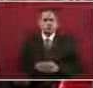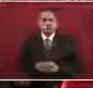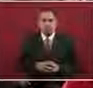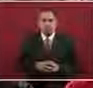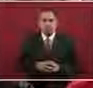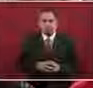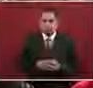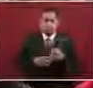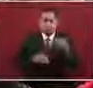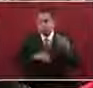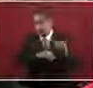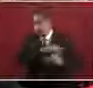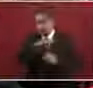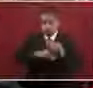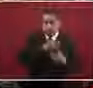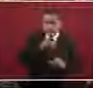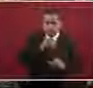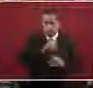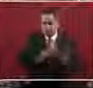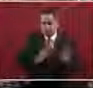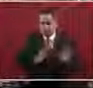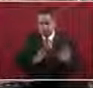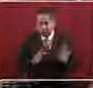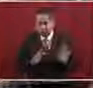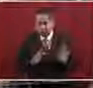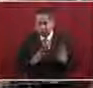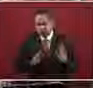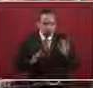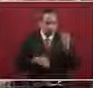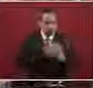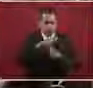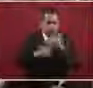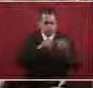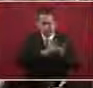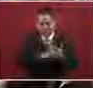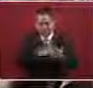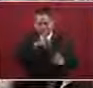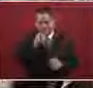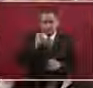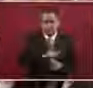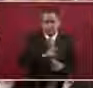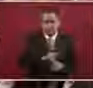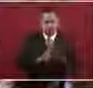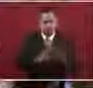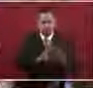Todos, no se puede generalizar de que el Poder Judicial está podrido, no,